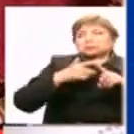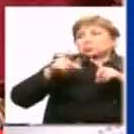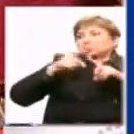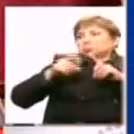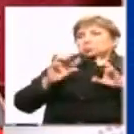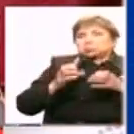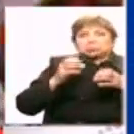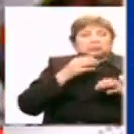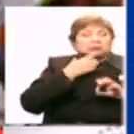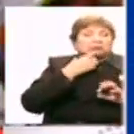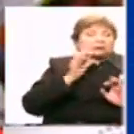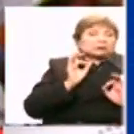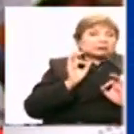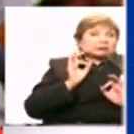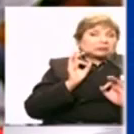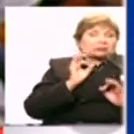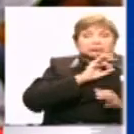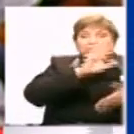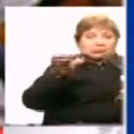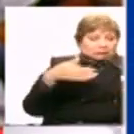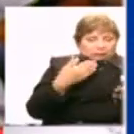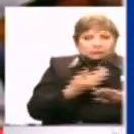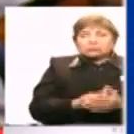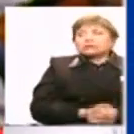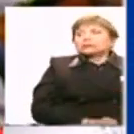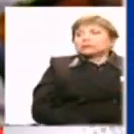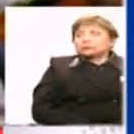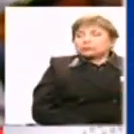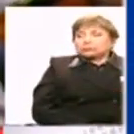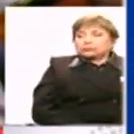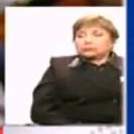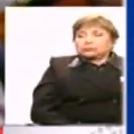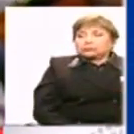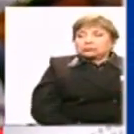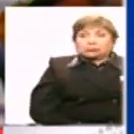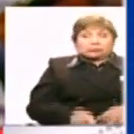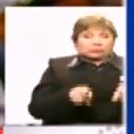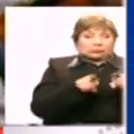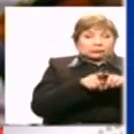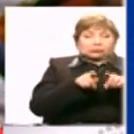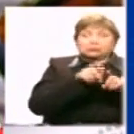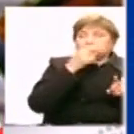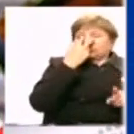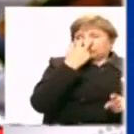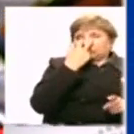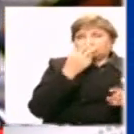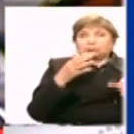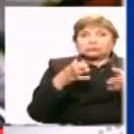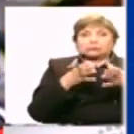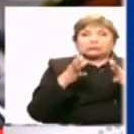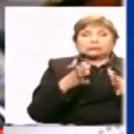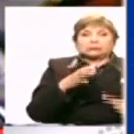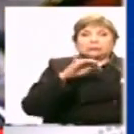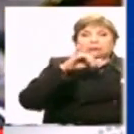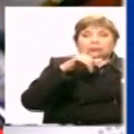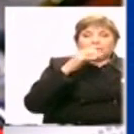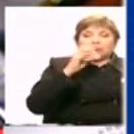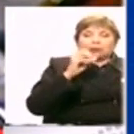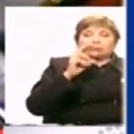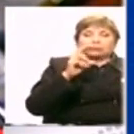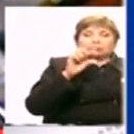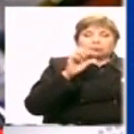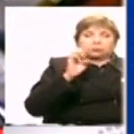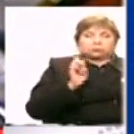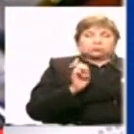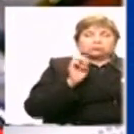pero creo y comparto con Pedro Franque la idea de que tenemos que tener a funcionarios de alto nivel. Y hay funcionarios de alto nivel en todas las regiones